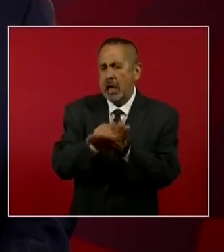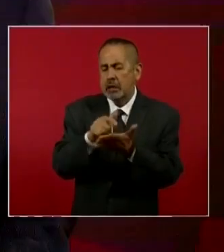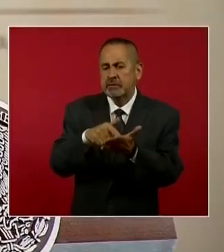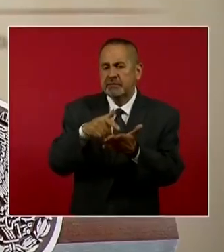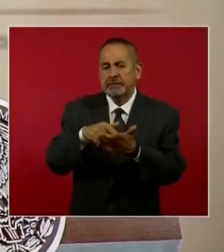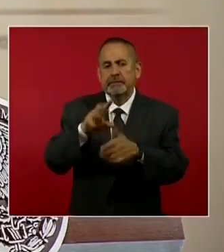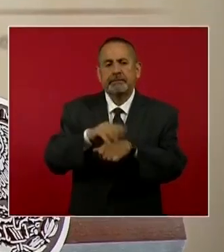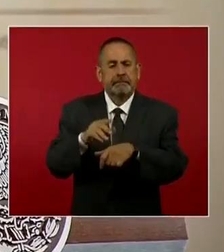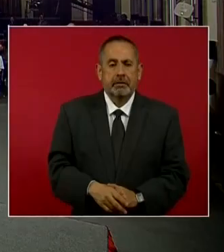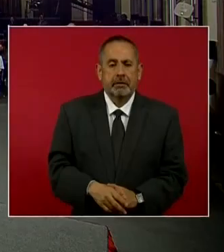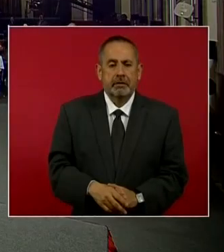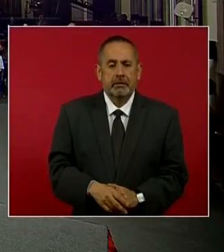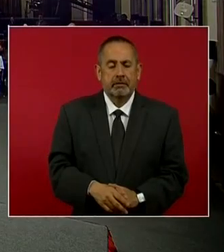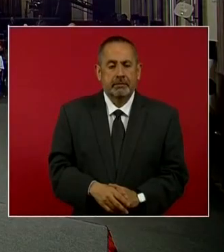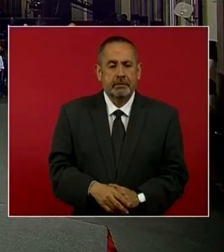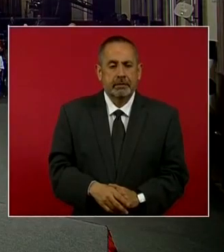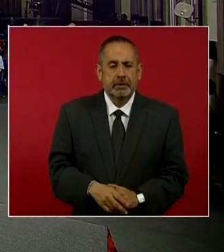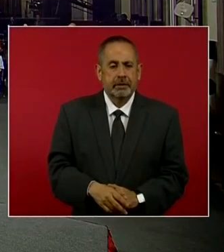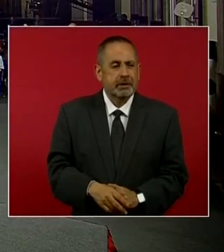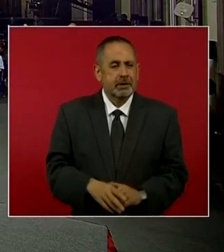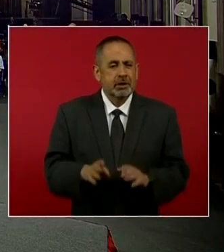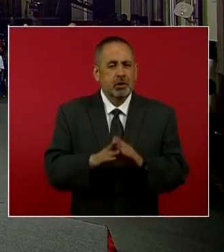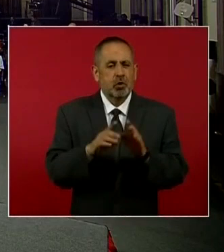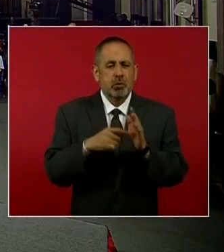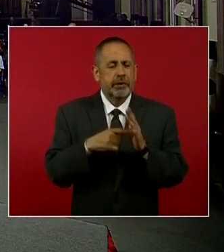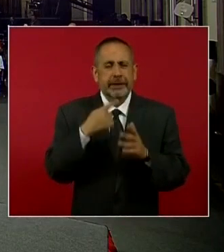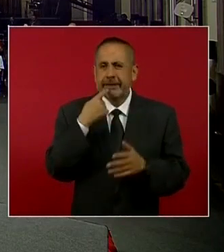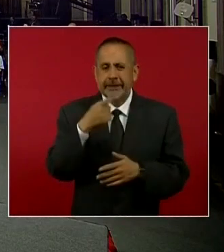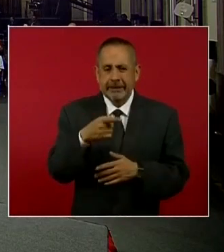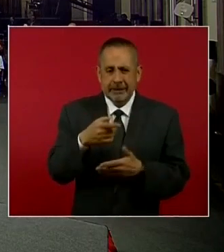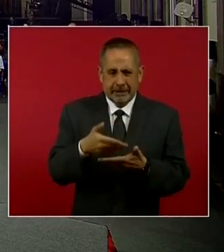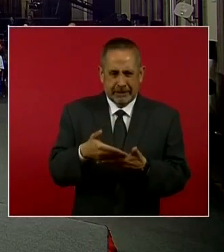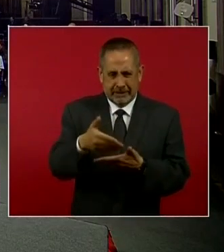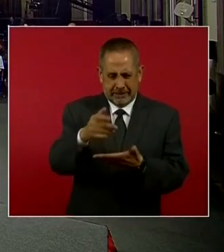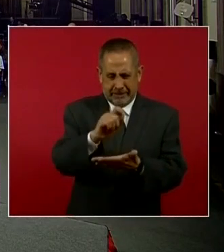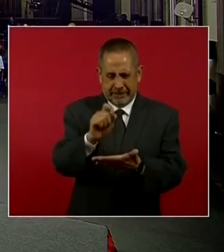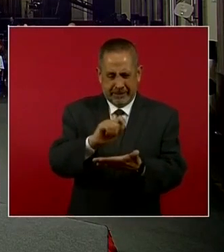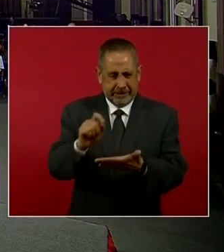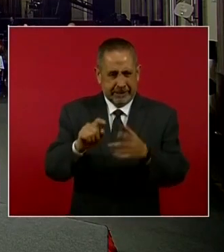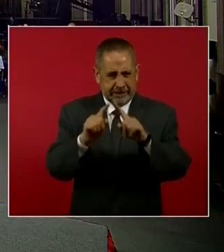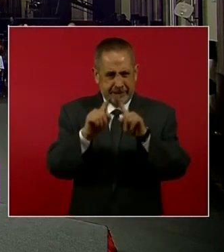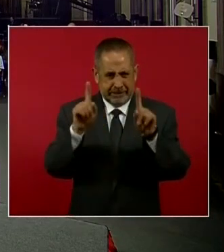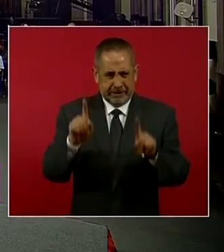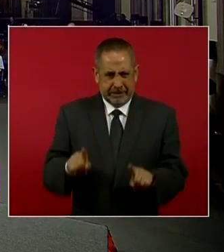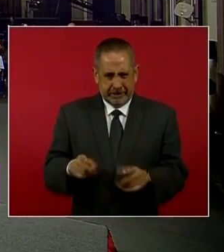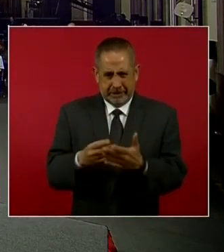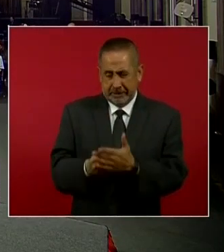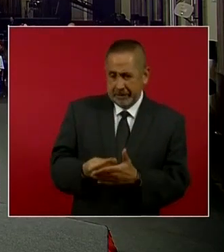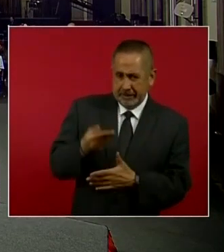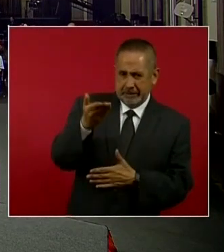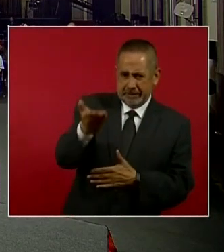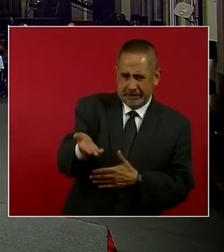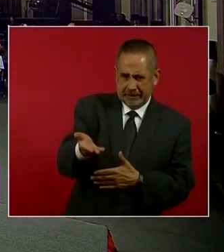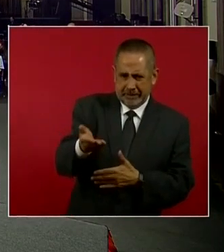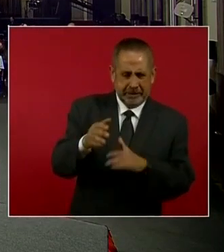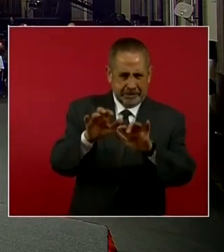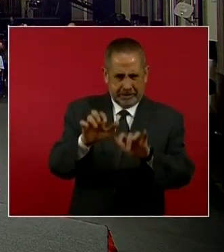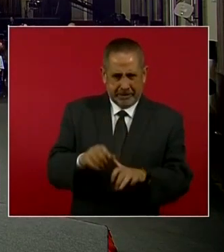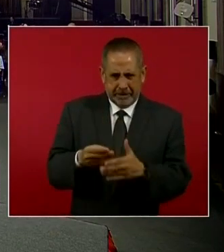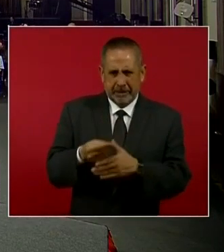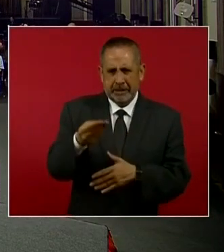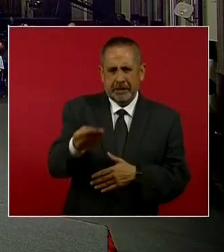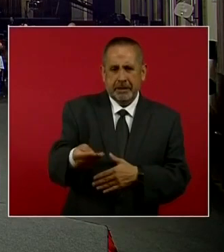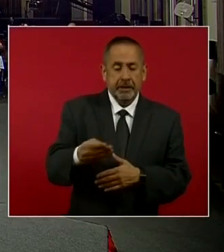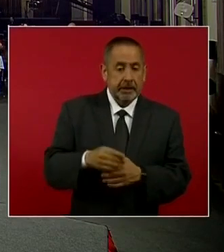el asunto es la comercialización el hacer un negocio de eso y más sí